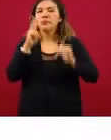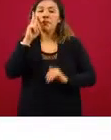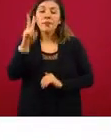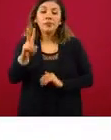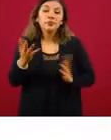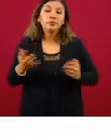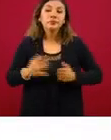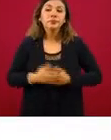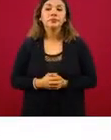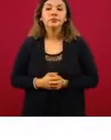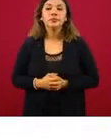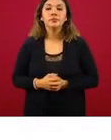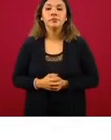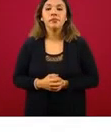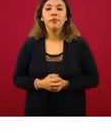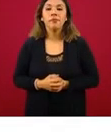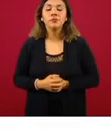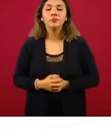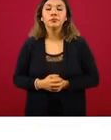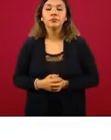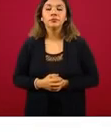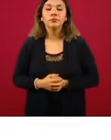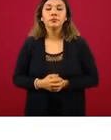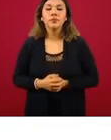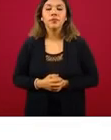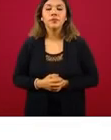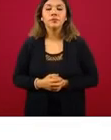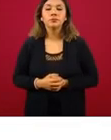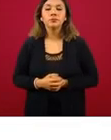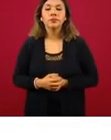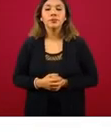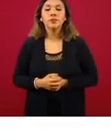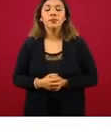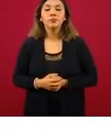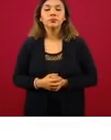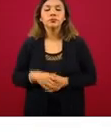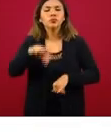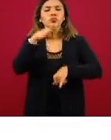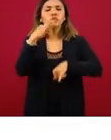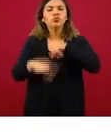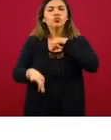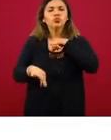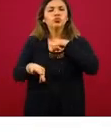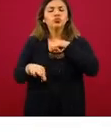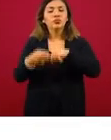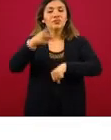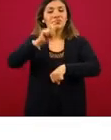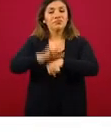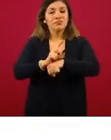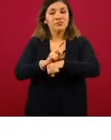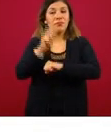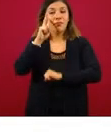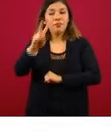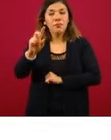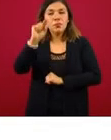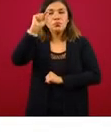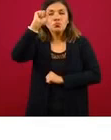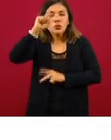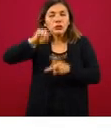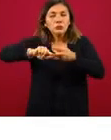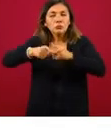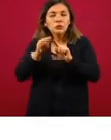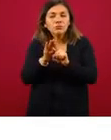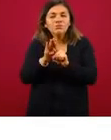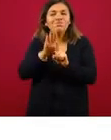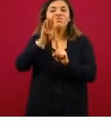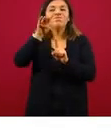Veamos cómo aquí en el último día se ve un poquito ya por